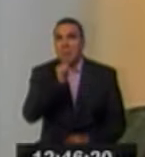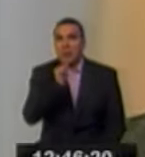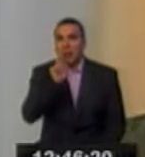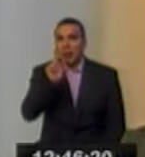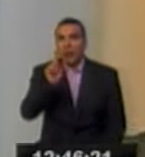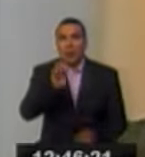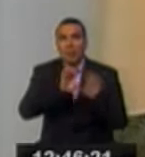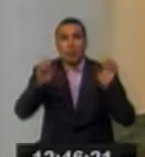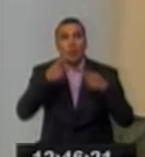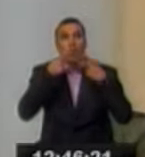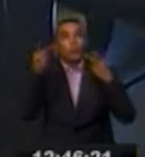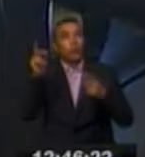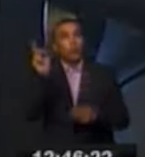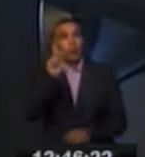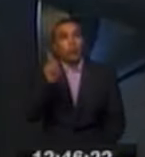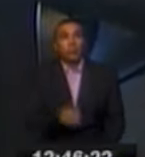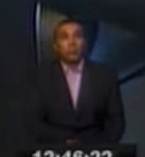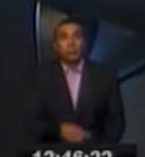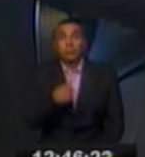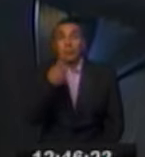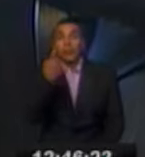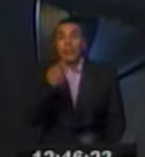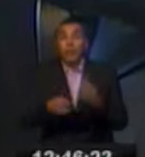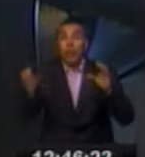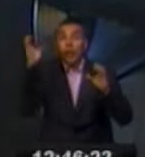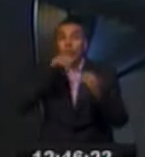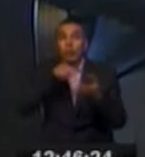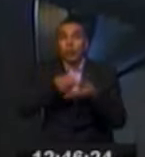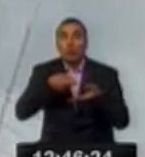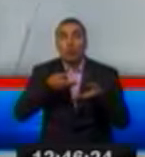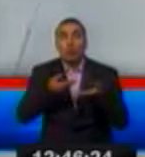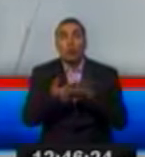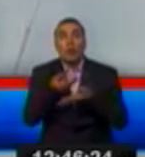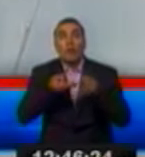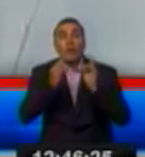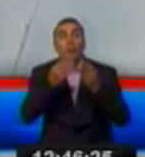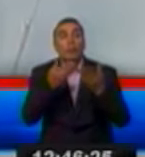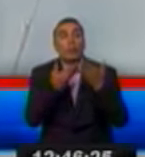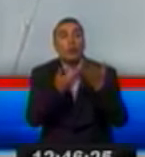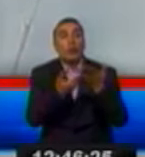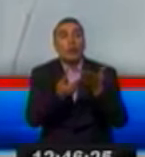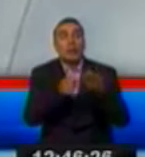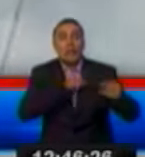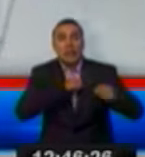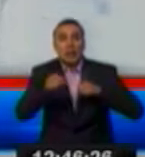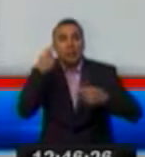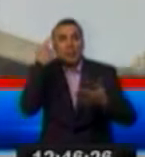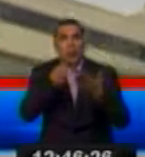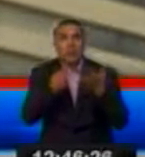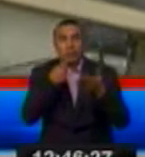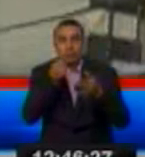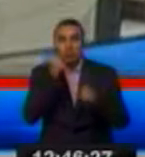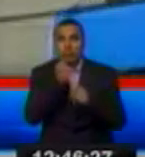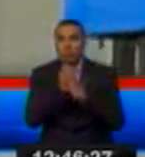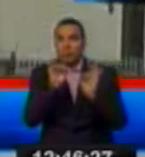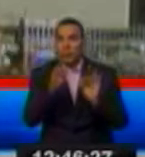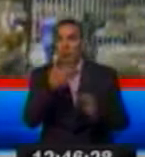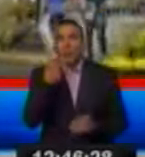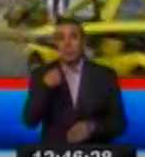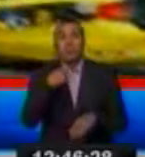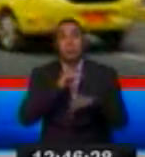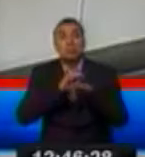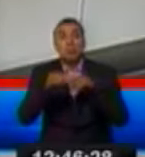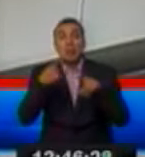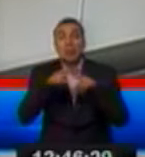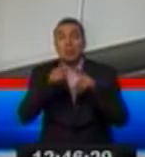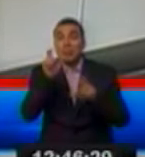esa empresa pública. Dijo que lo que se busca es un nuevo modelo de gestión para ejecutar una concesión. Se invitaron a varias